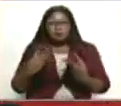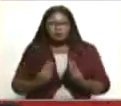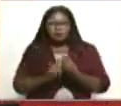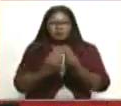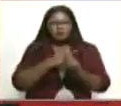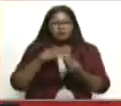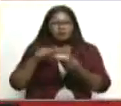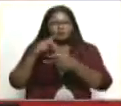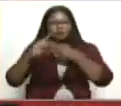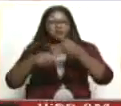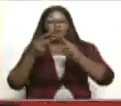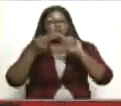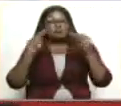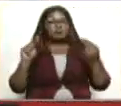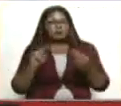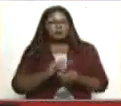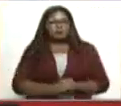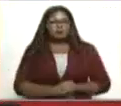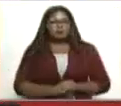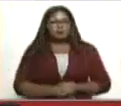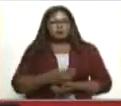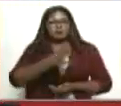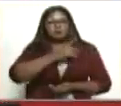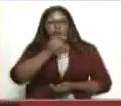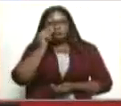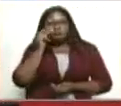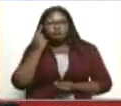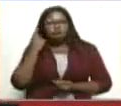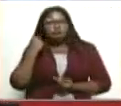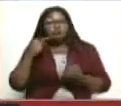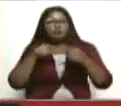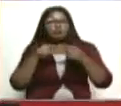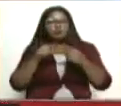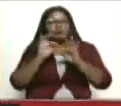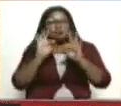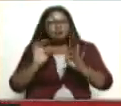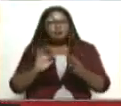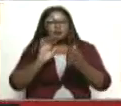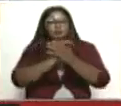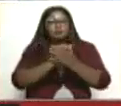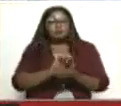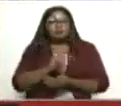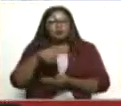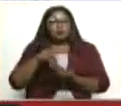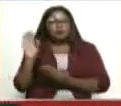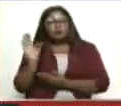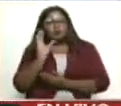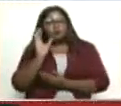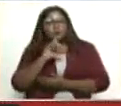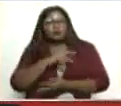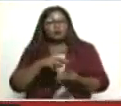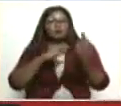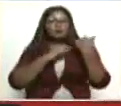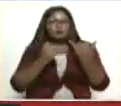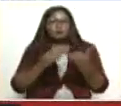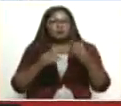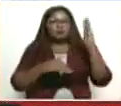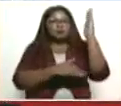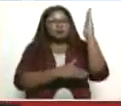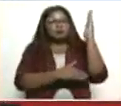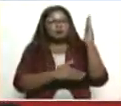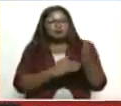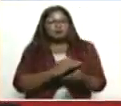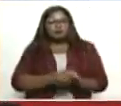de este proceso de paz, señoras y señores representantes de la misión de Naciones Unidas en Colombia y representantes de la Iglesia